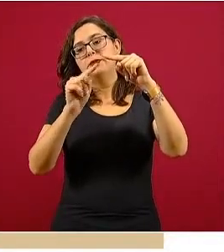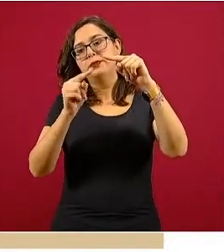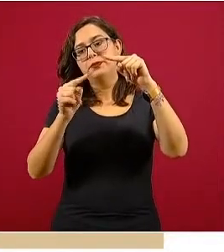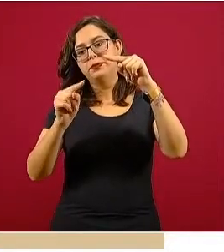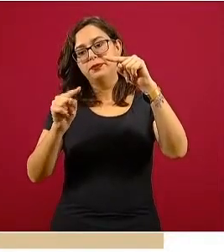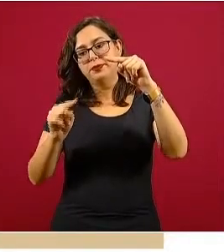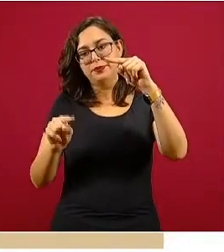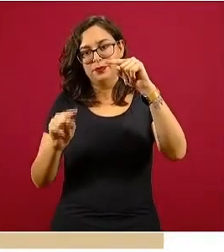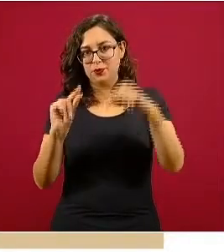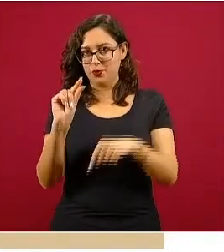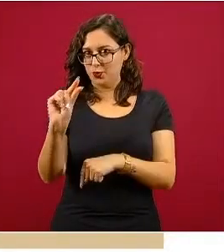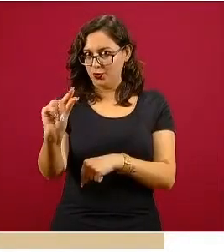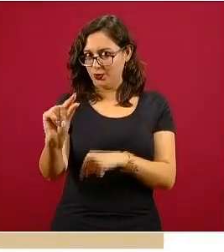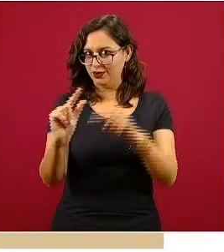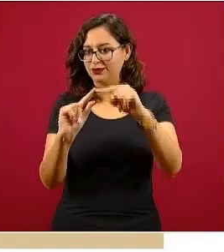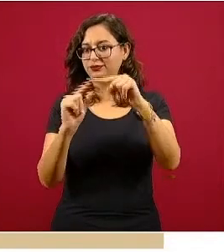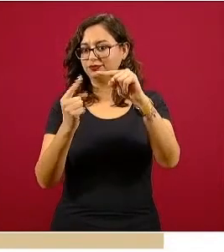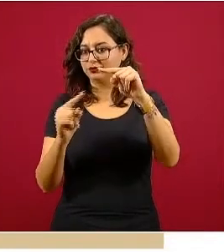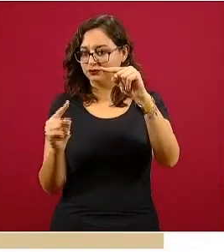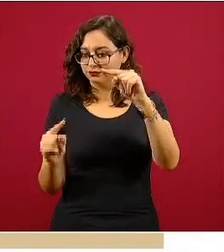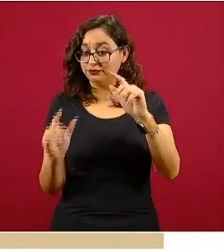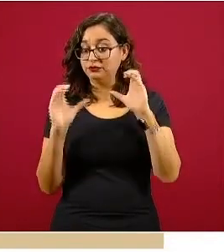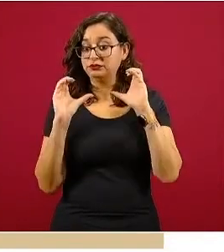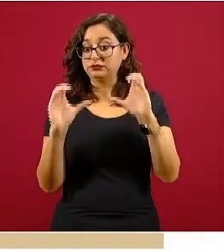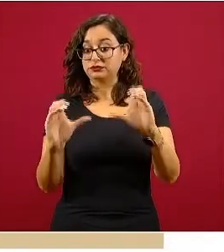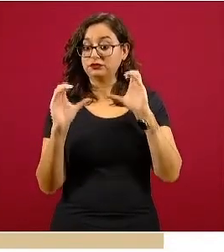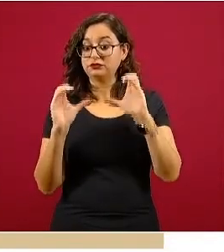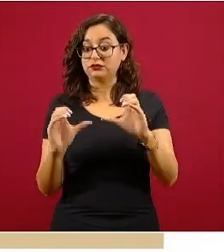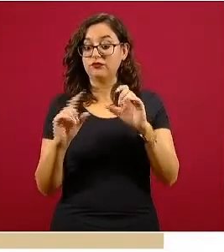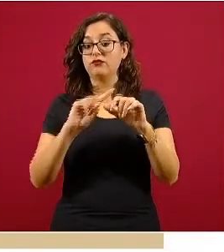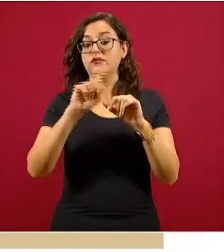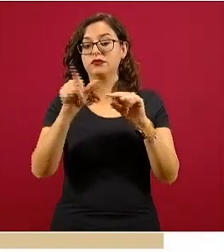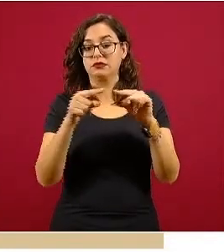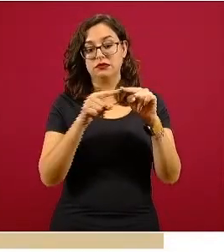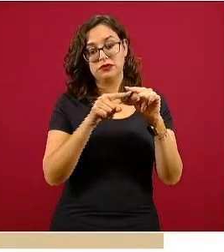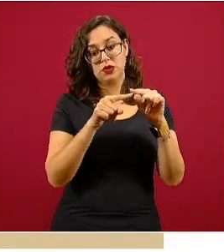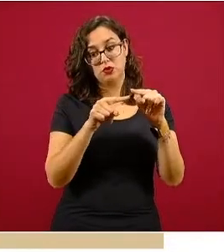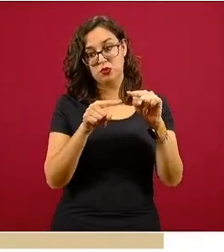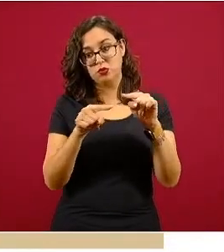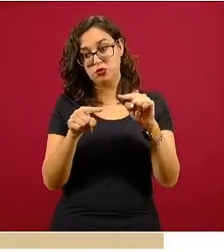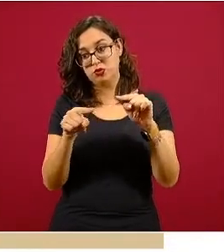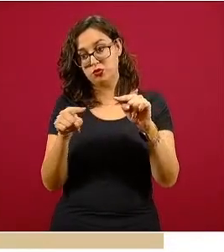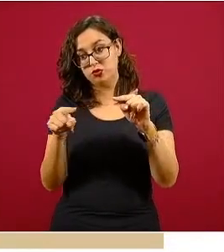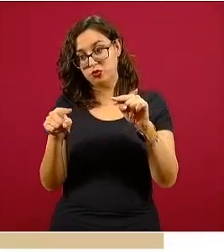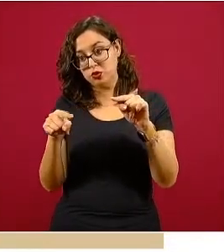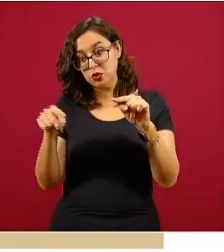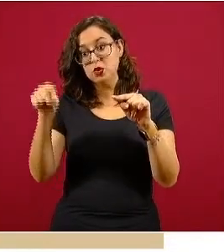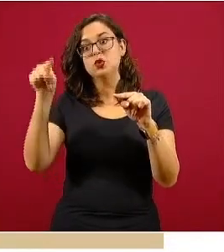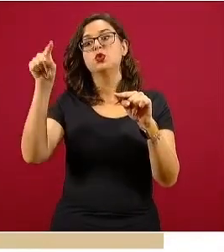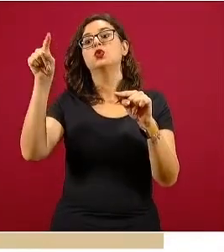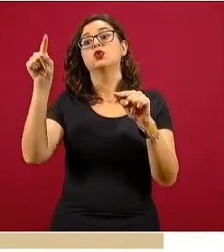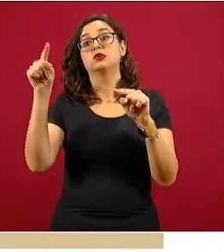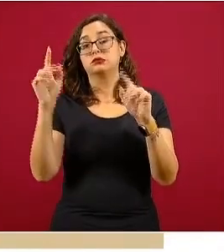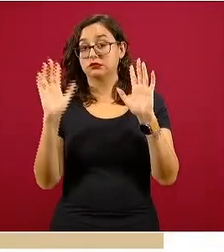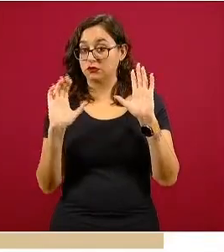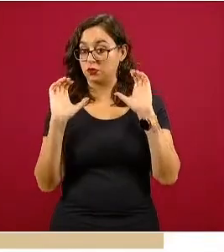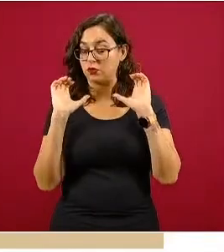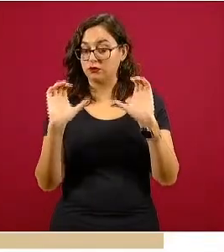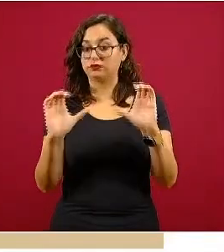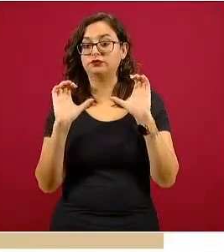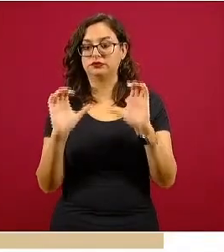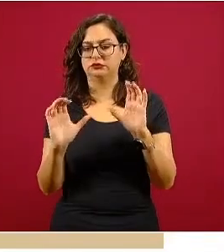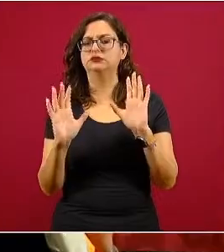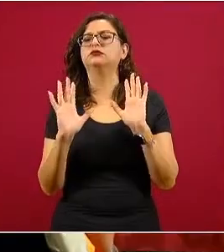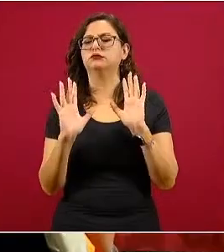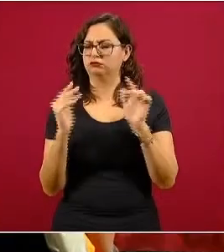tener cuidado porque de que esto no se vaya a convertir luego en una meseta y que pudiera en su momento resurgir. Digamos que sí hay 3